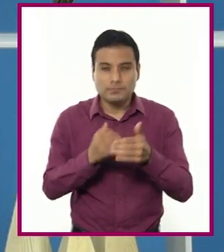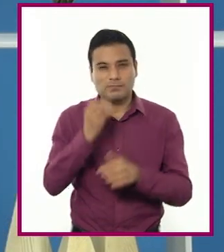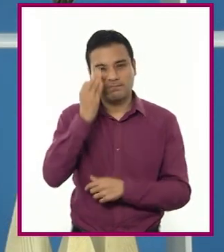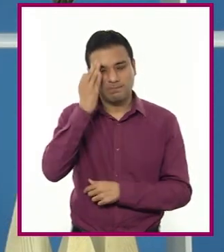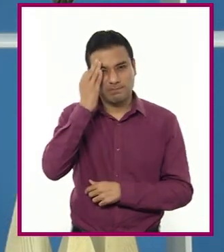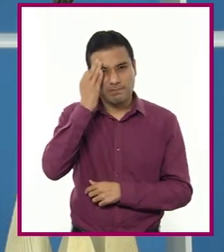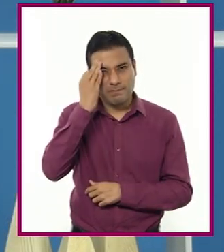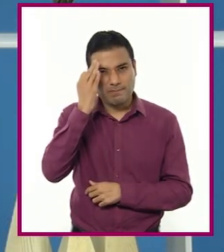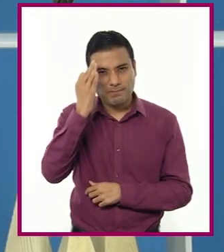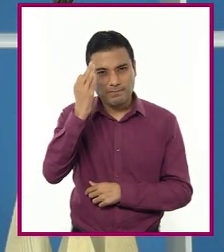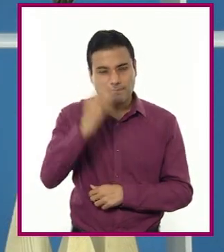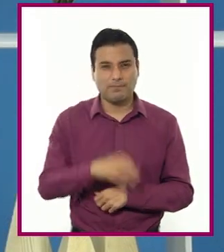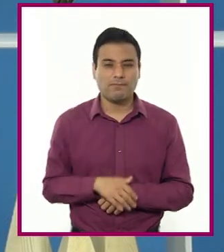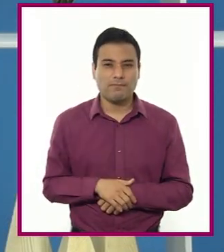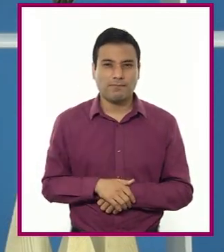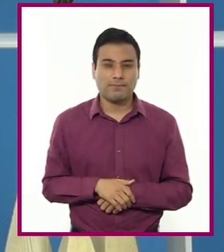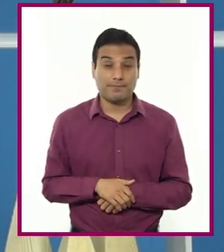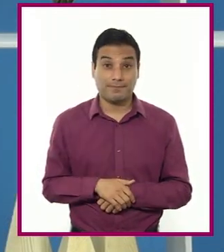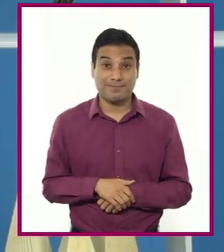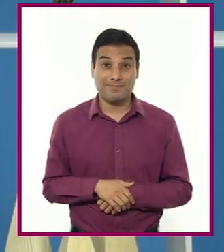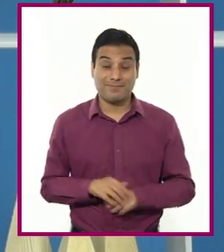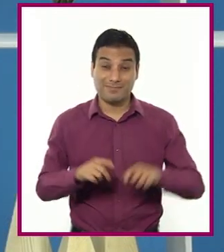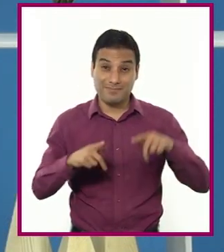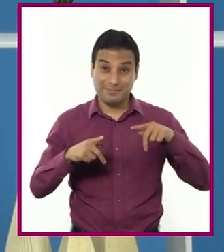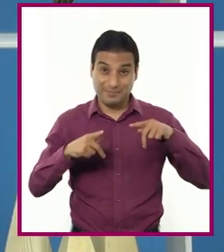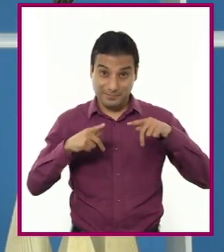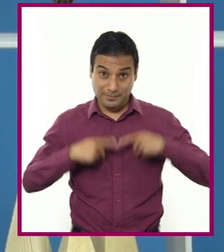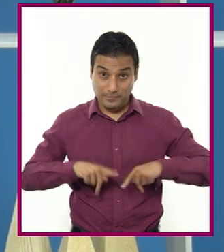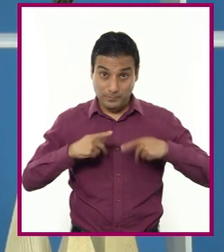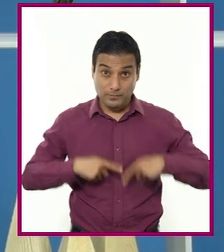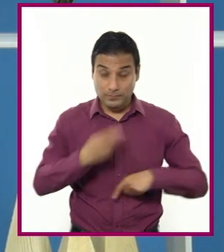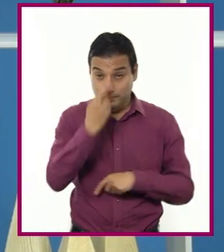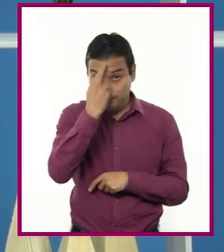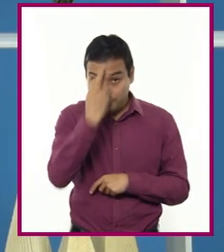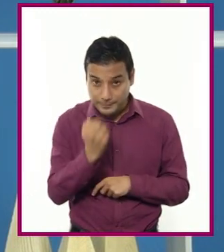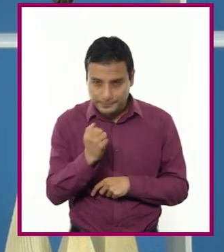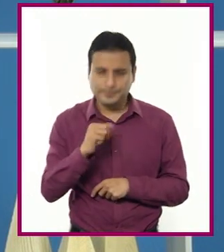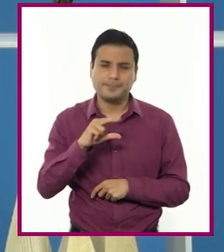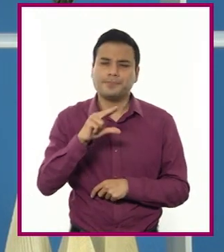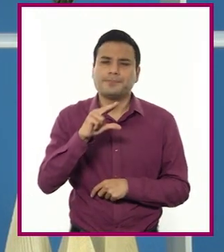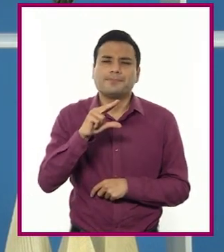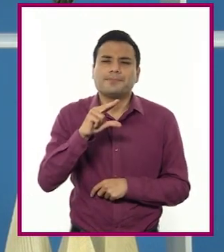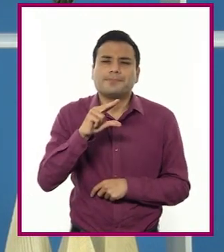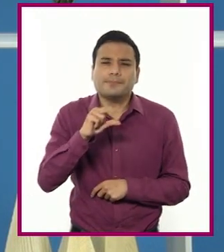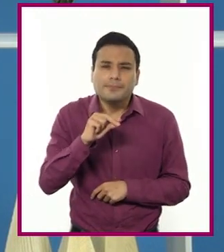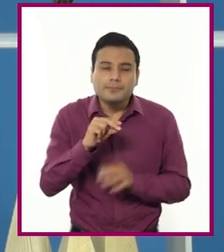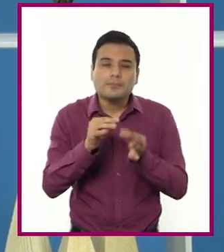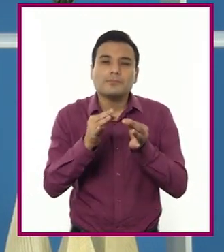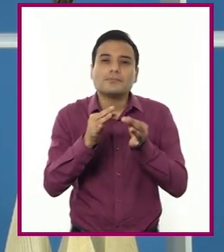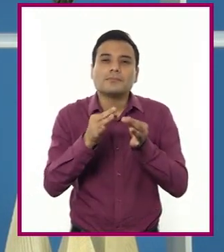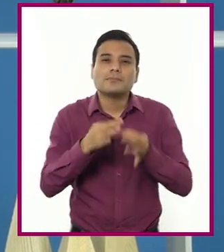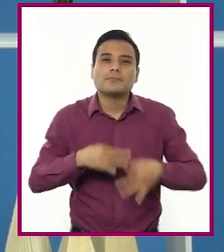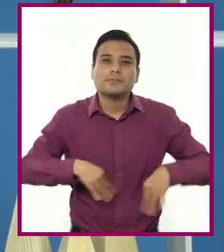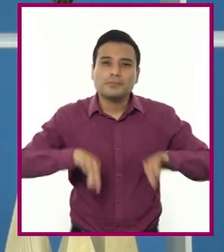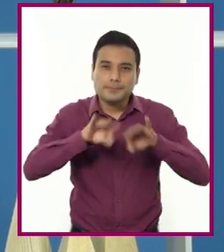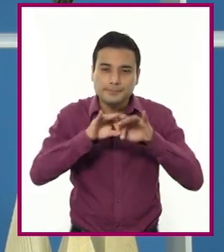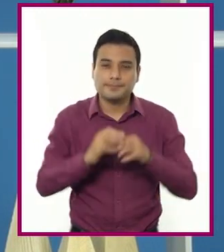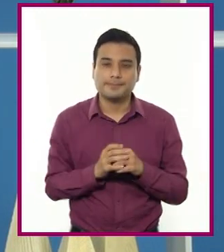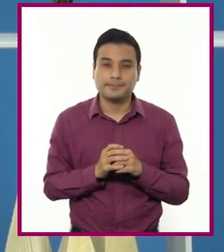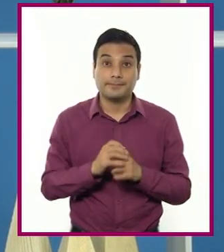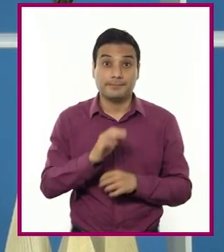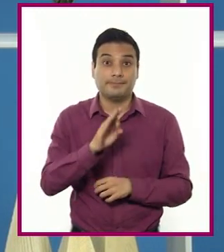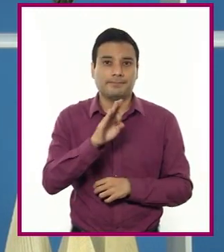cuales no se implica que la ciudadanía tenga la razón, pero lo importante es que la división de